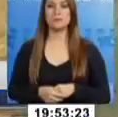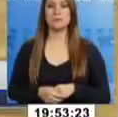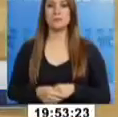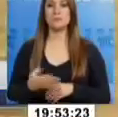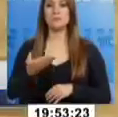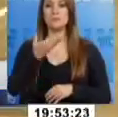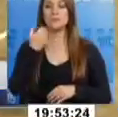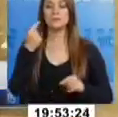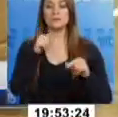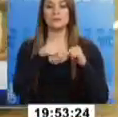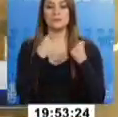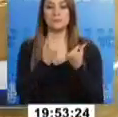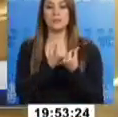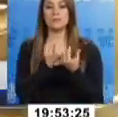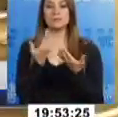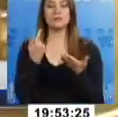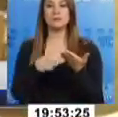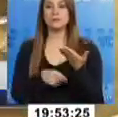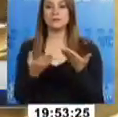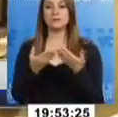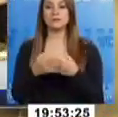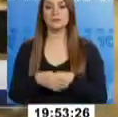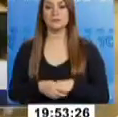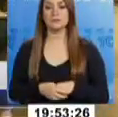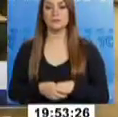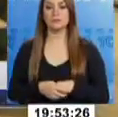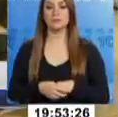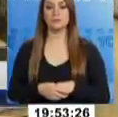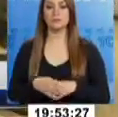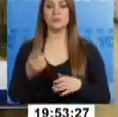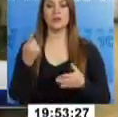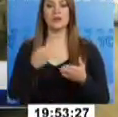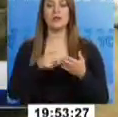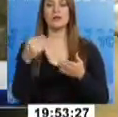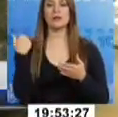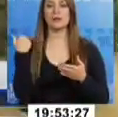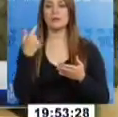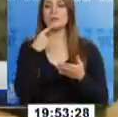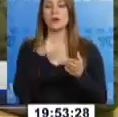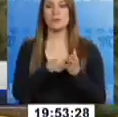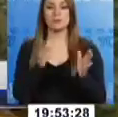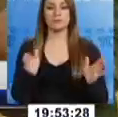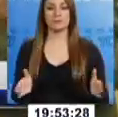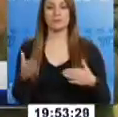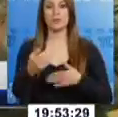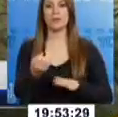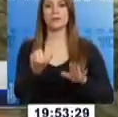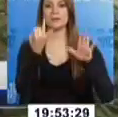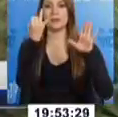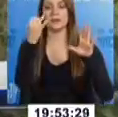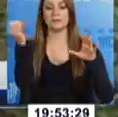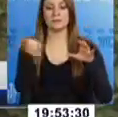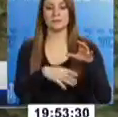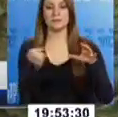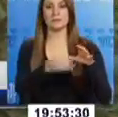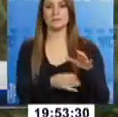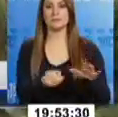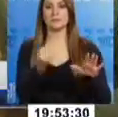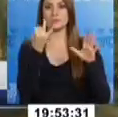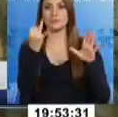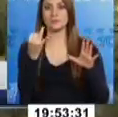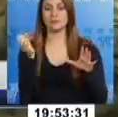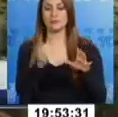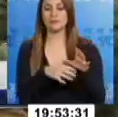mejor movilización en bultos grandes. Tenemos, por ejemplo, los costales de 7 kits. En estos costales, obviamente,